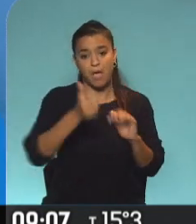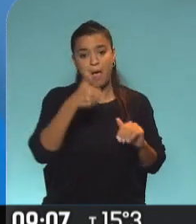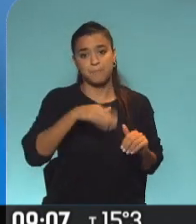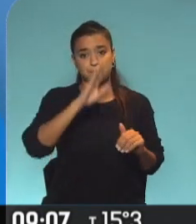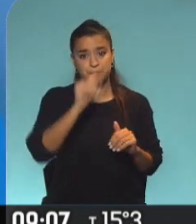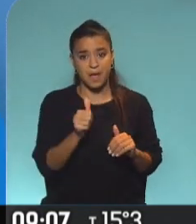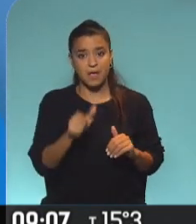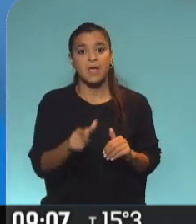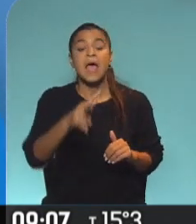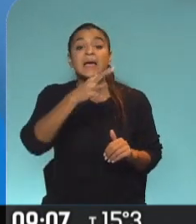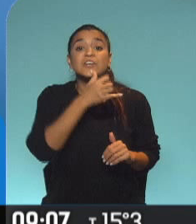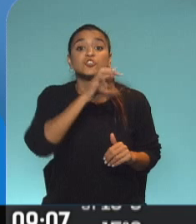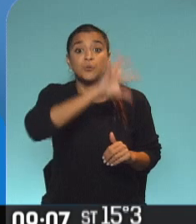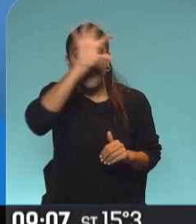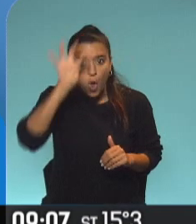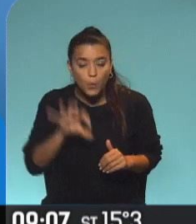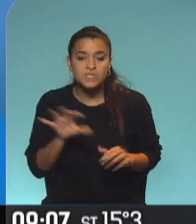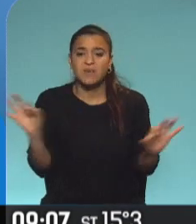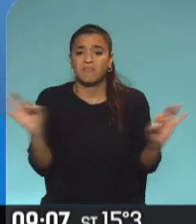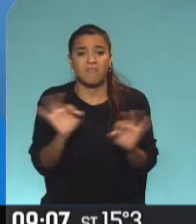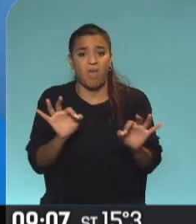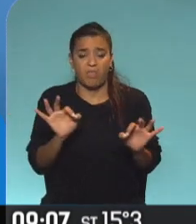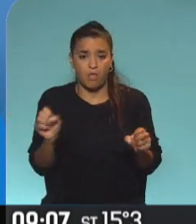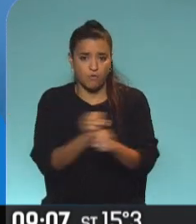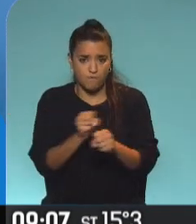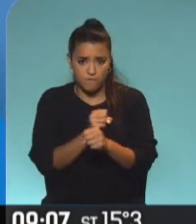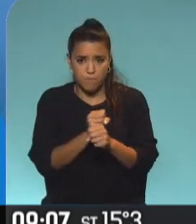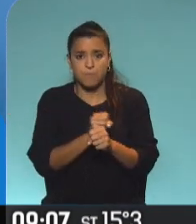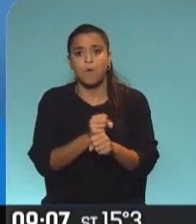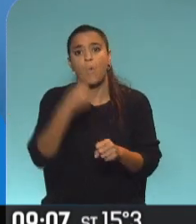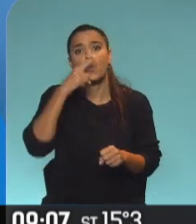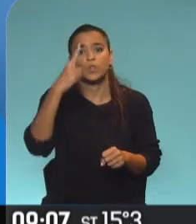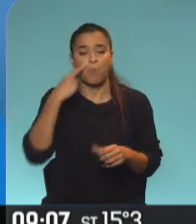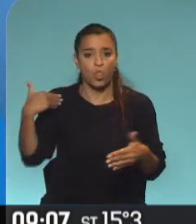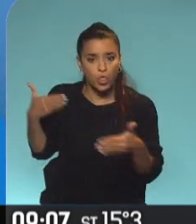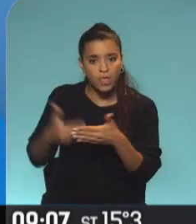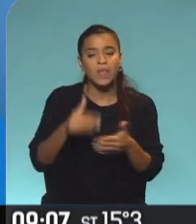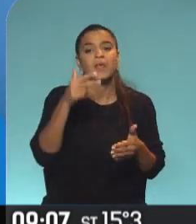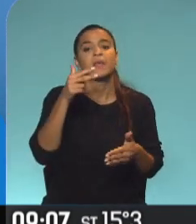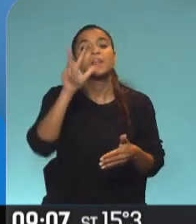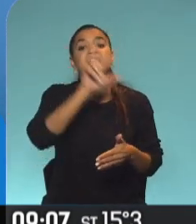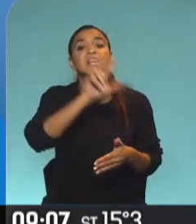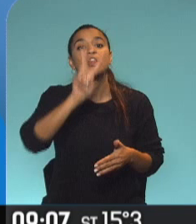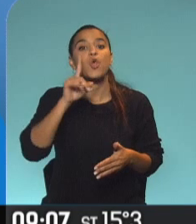Aires. 14 provincias sin casos confirmados en las últimas 24 horas.